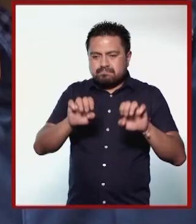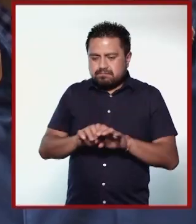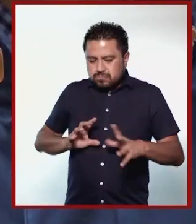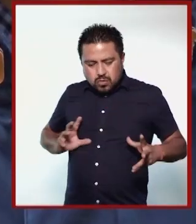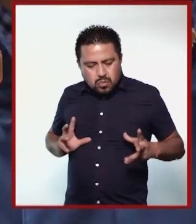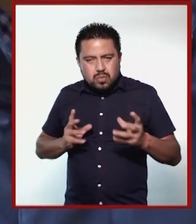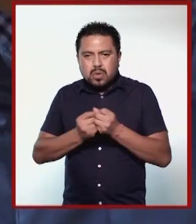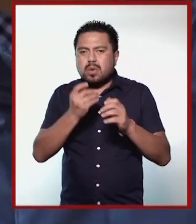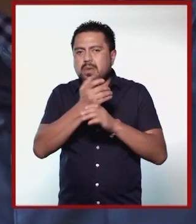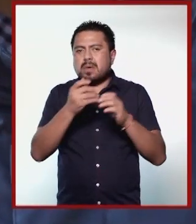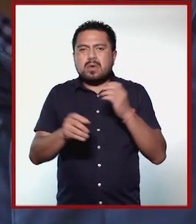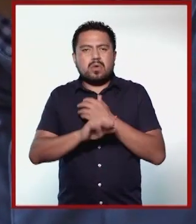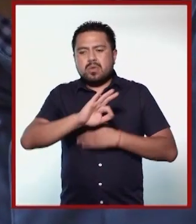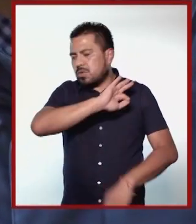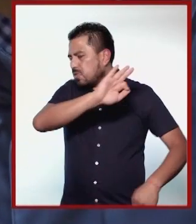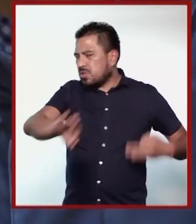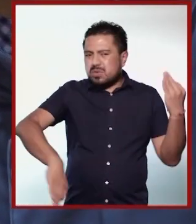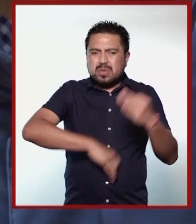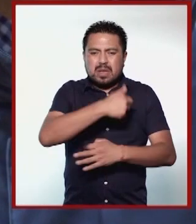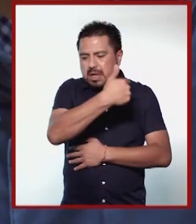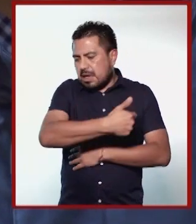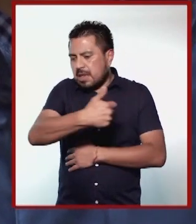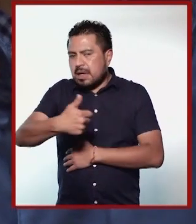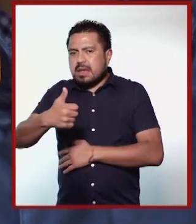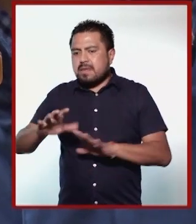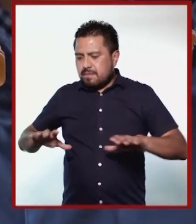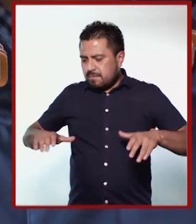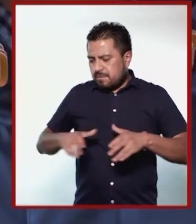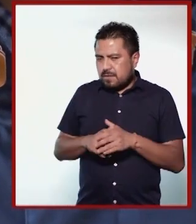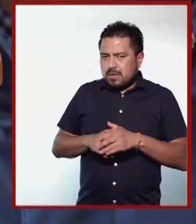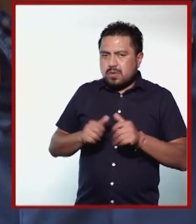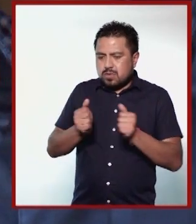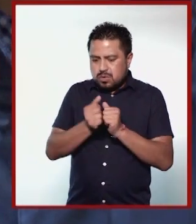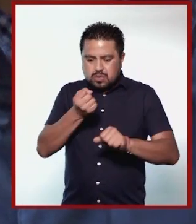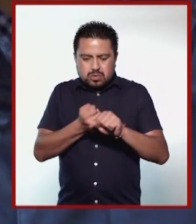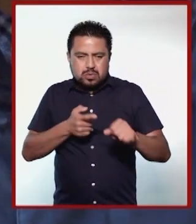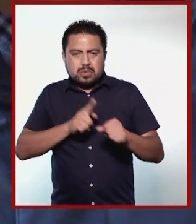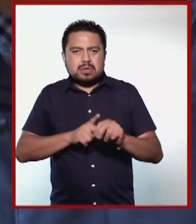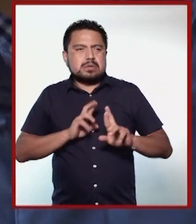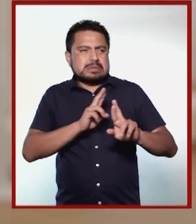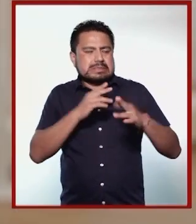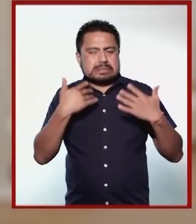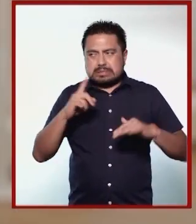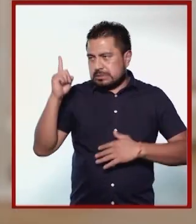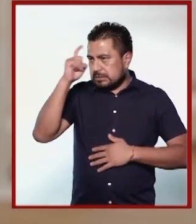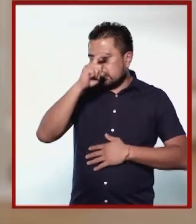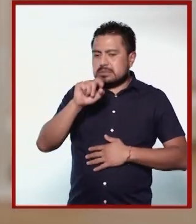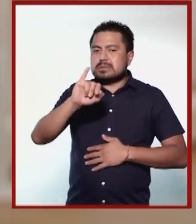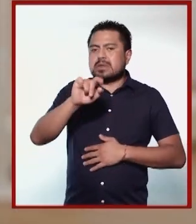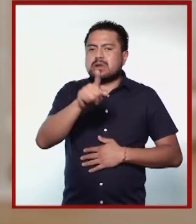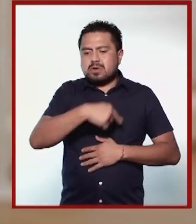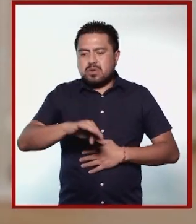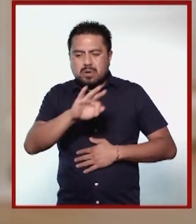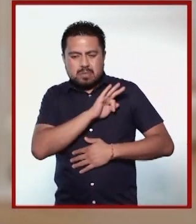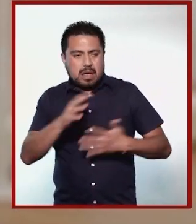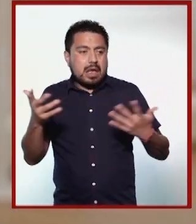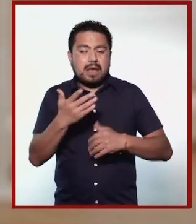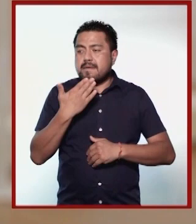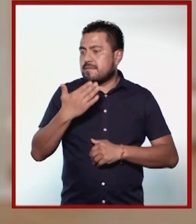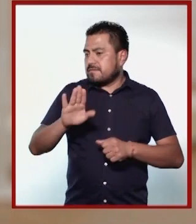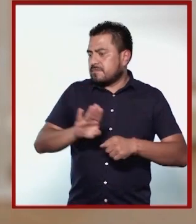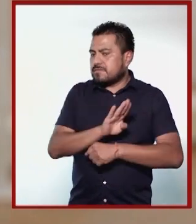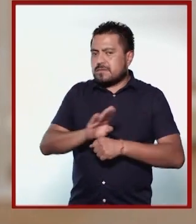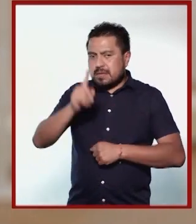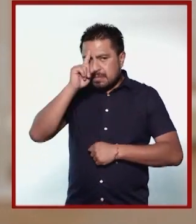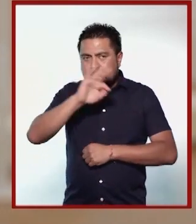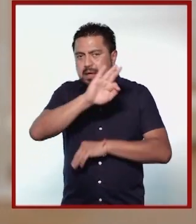las acciones de todas y cada uno quienes formamos parte de la sociedad resulta crucial. Si somos capaces de hacer el bien por las